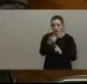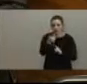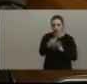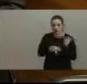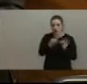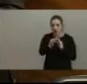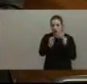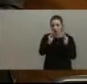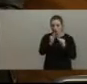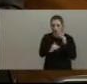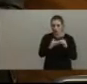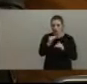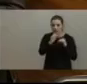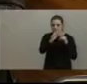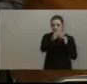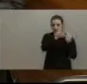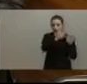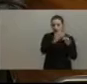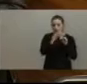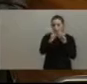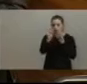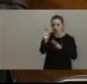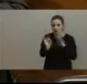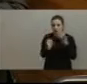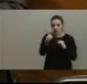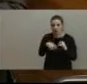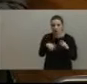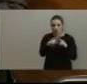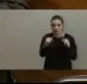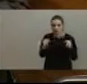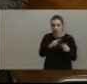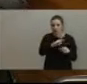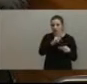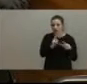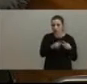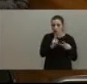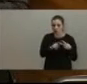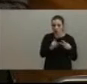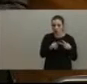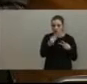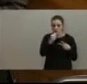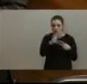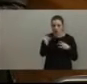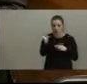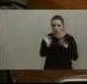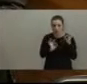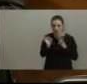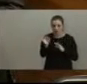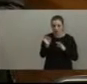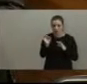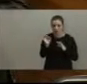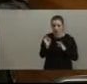superior 78%, y Asturias obtiene la segunda mejor tasa bruta